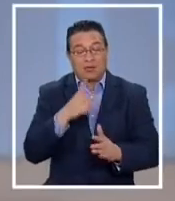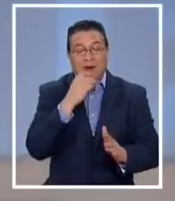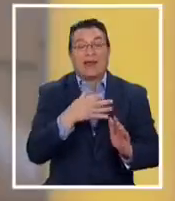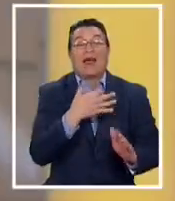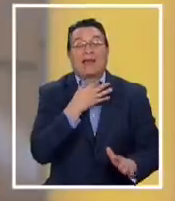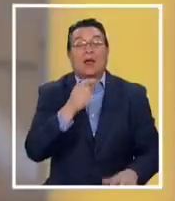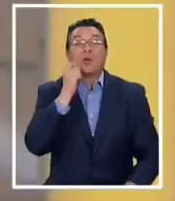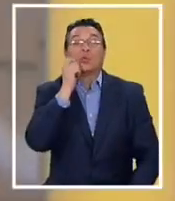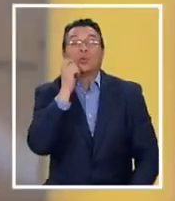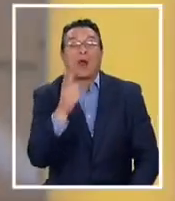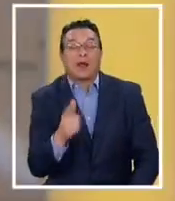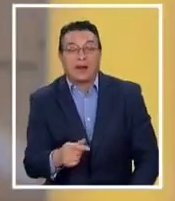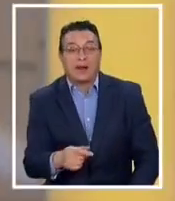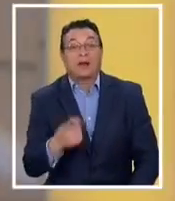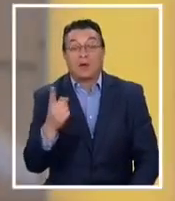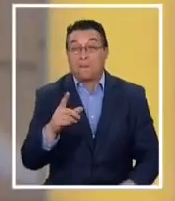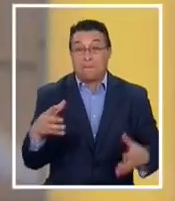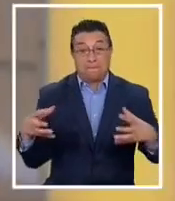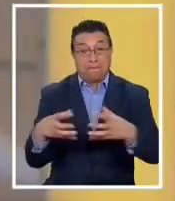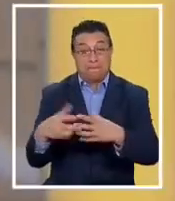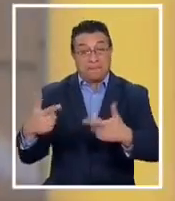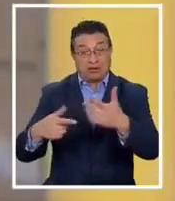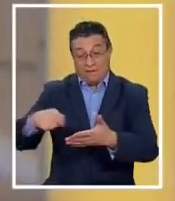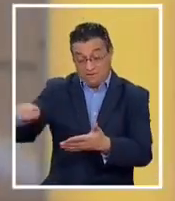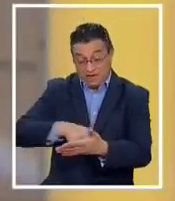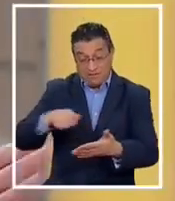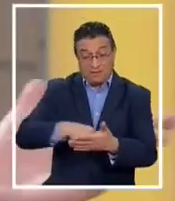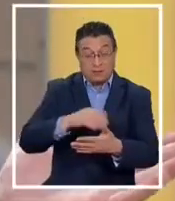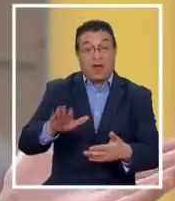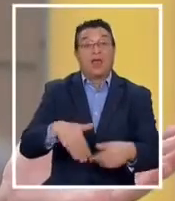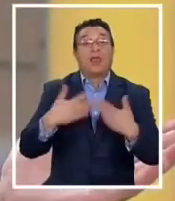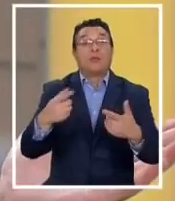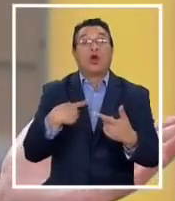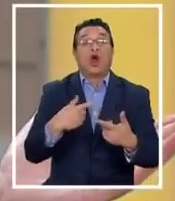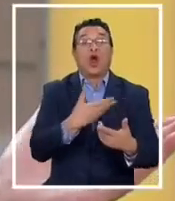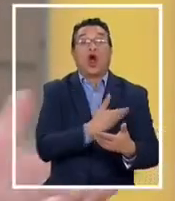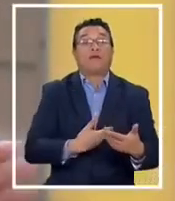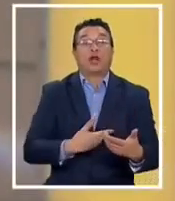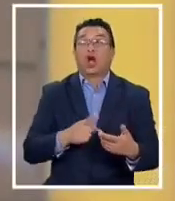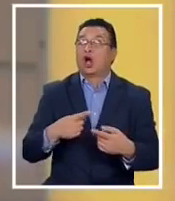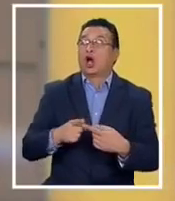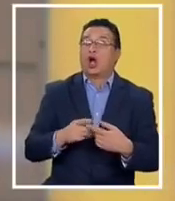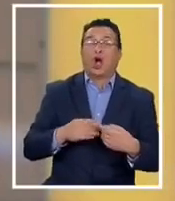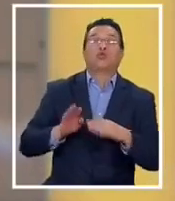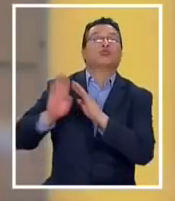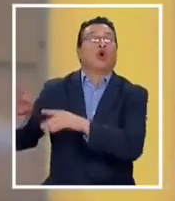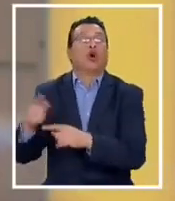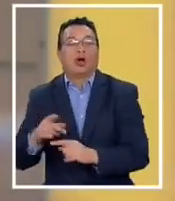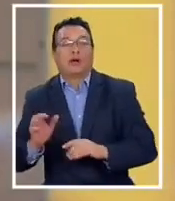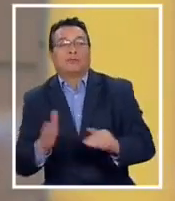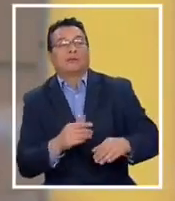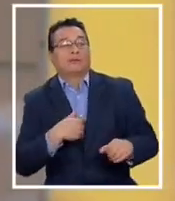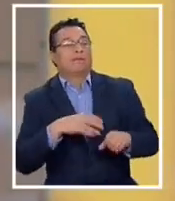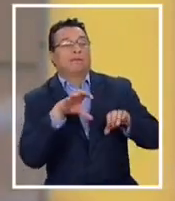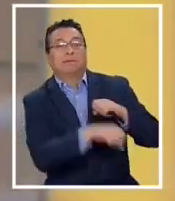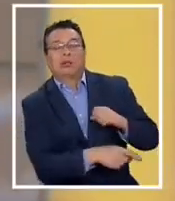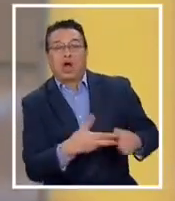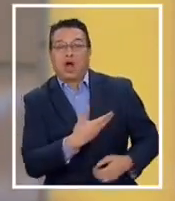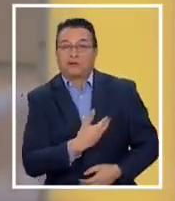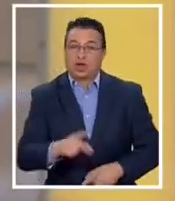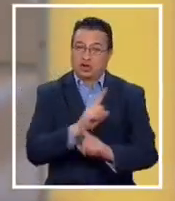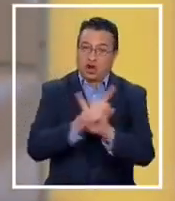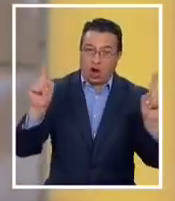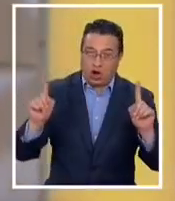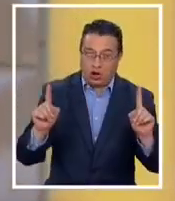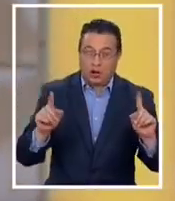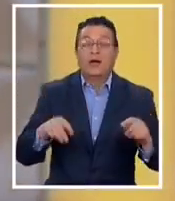cuál sería que ningún partido los que firme eso se ponga a disposición de otros gobiernos extranjeros de derrocar a su propio gobierno primero